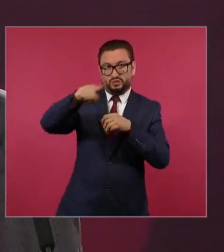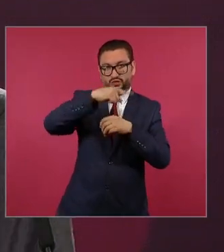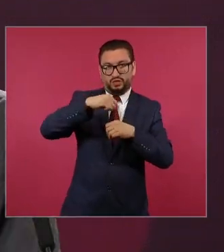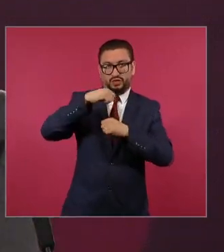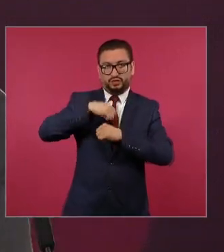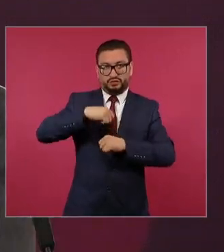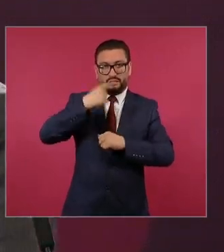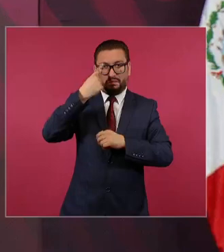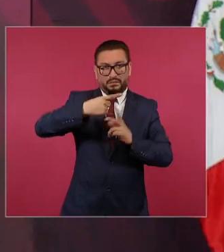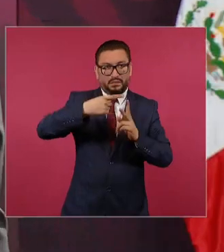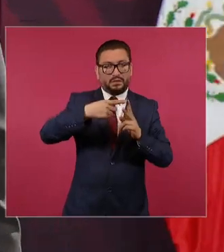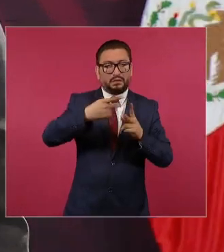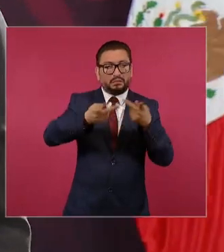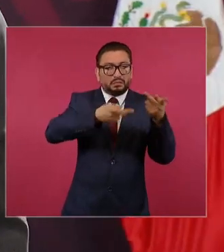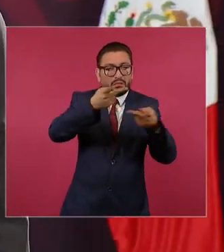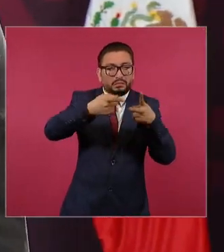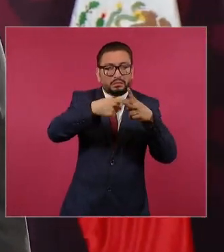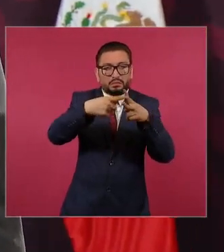Que